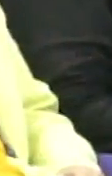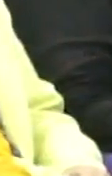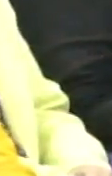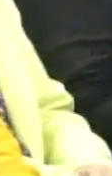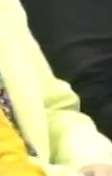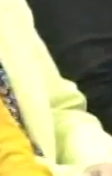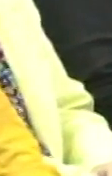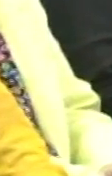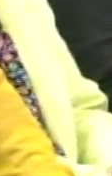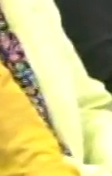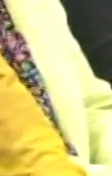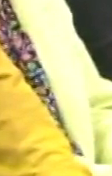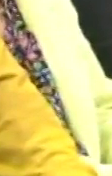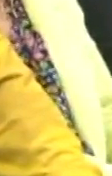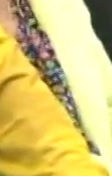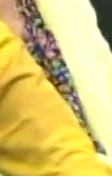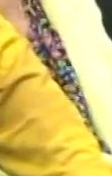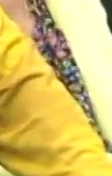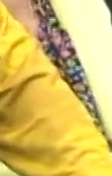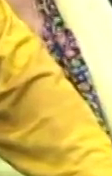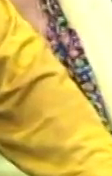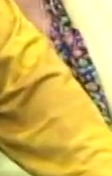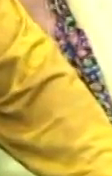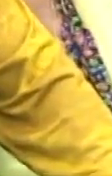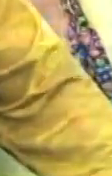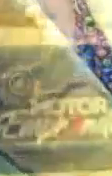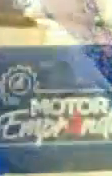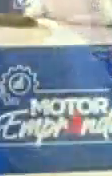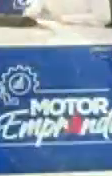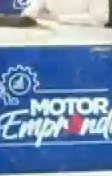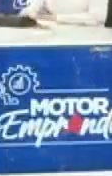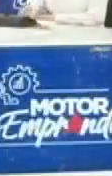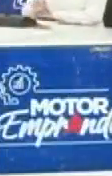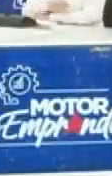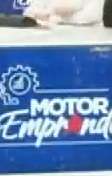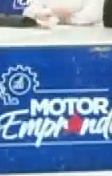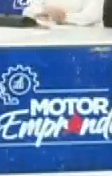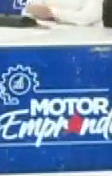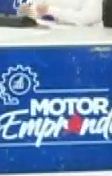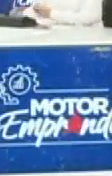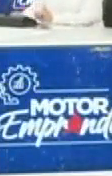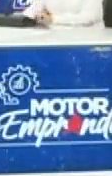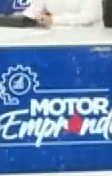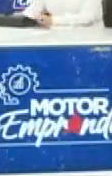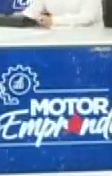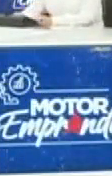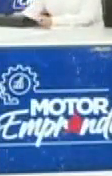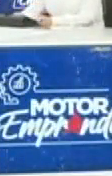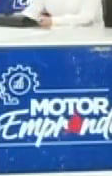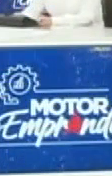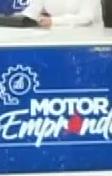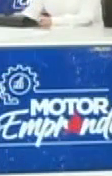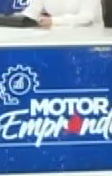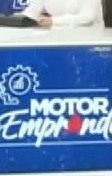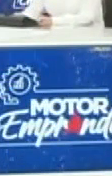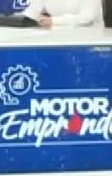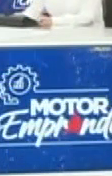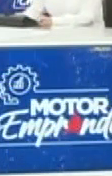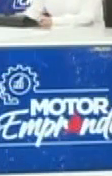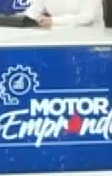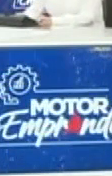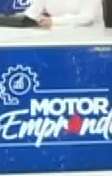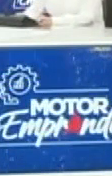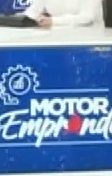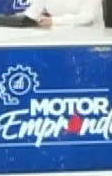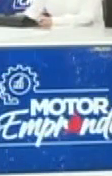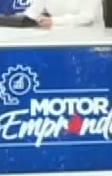siempre. Señora vicepresidenta Delcy Rodríguez, ministra de Finanzas, además veníamos hablando de